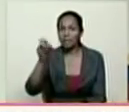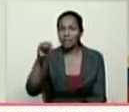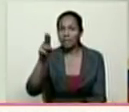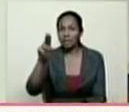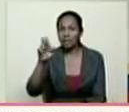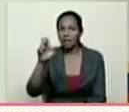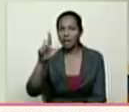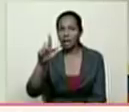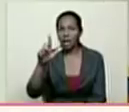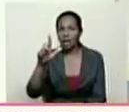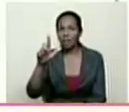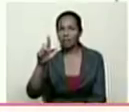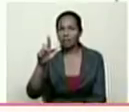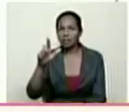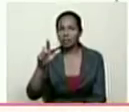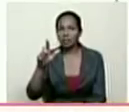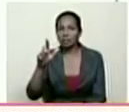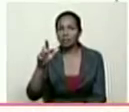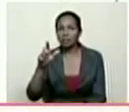identidad